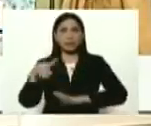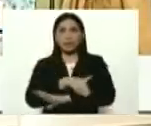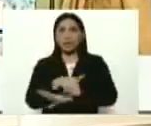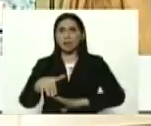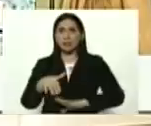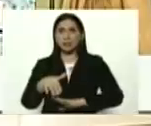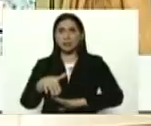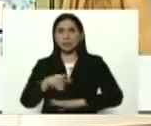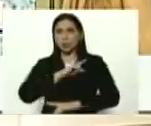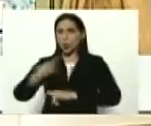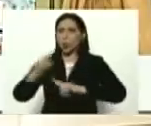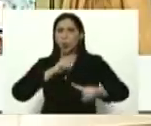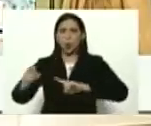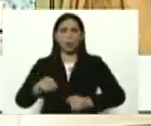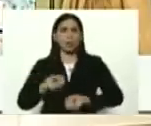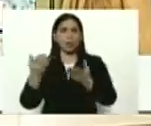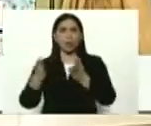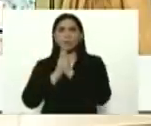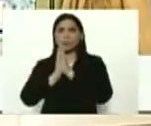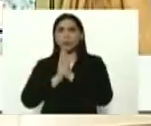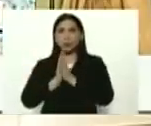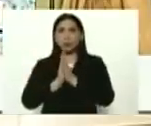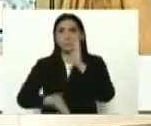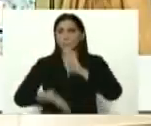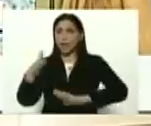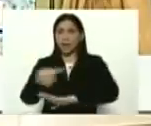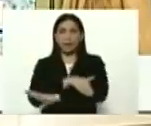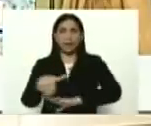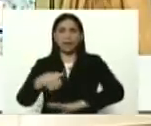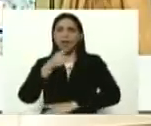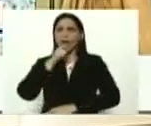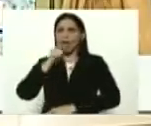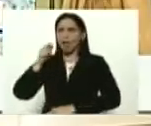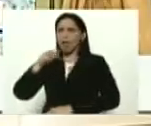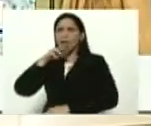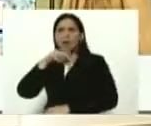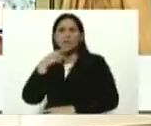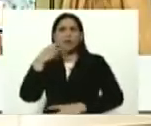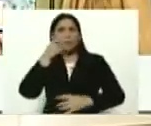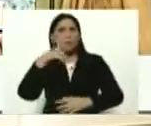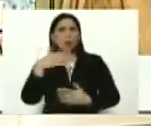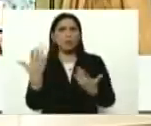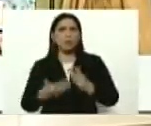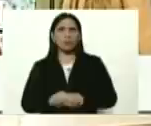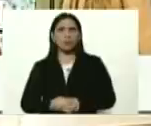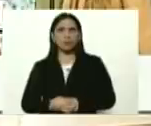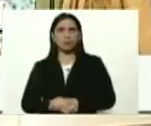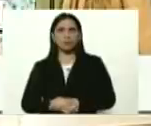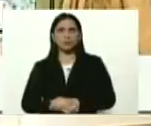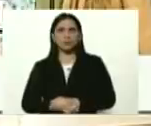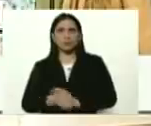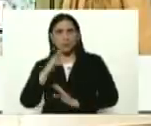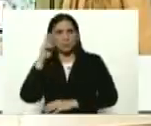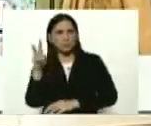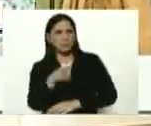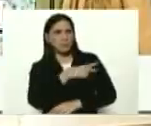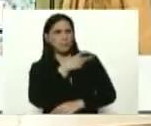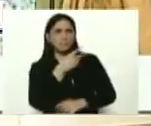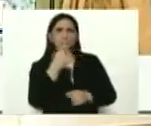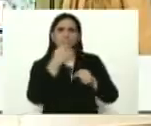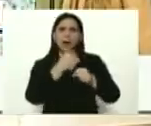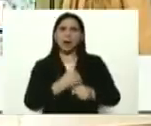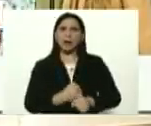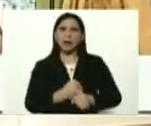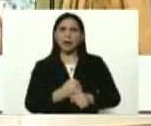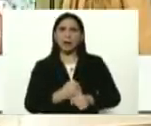es la orden que les doy, General Estrada, a la calle con megáfono, a hablarle al pueblo. Pasé por la parada que queda en la